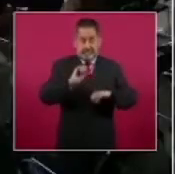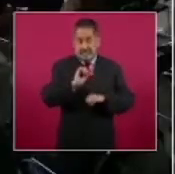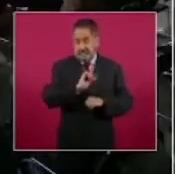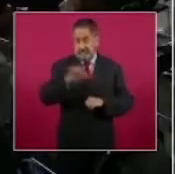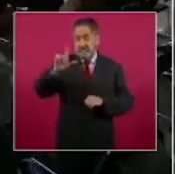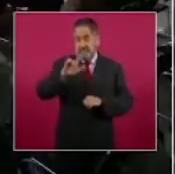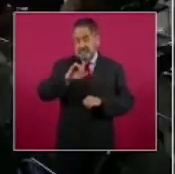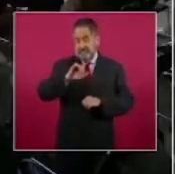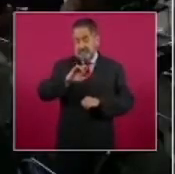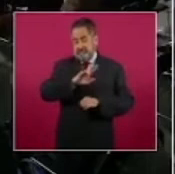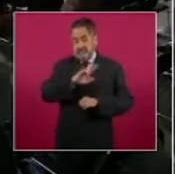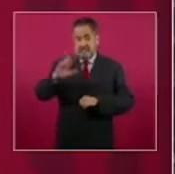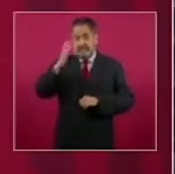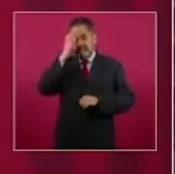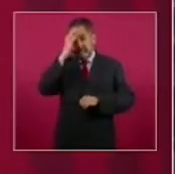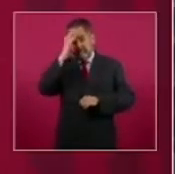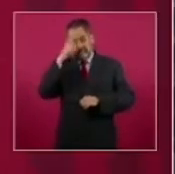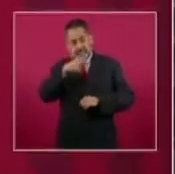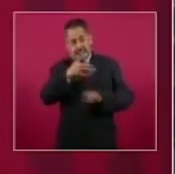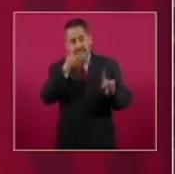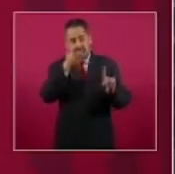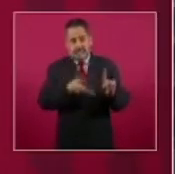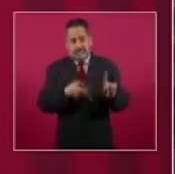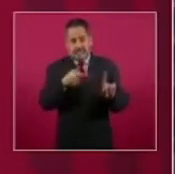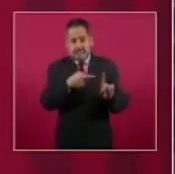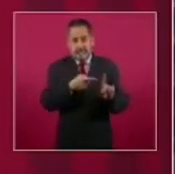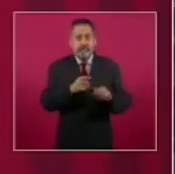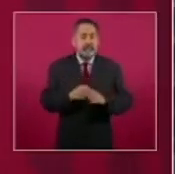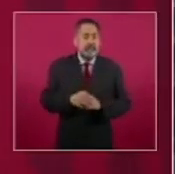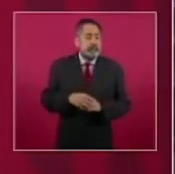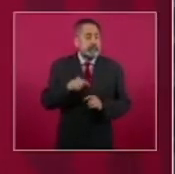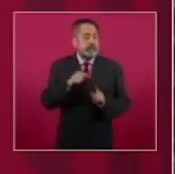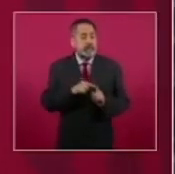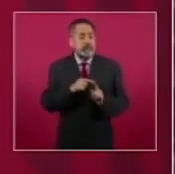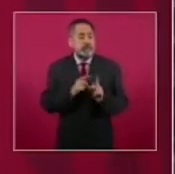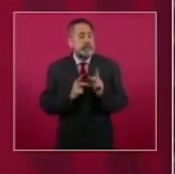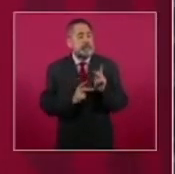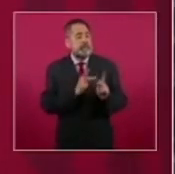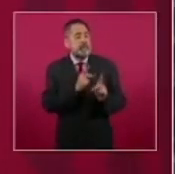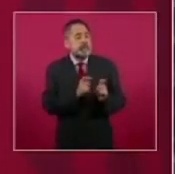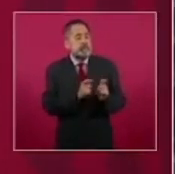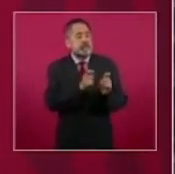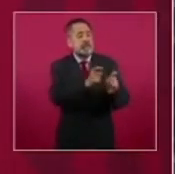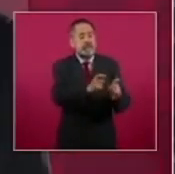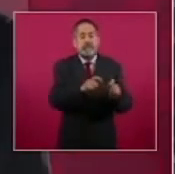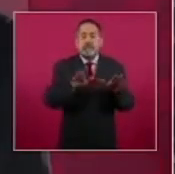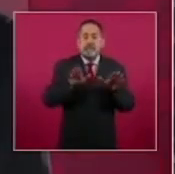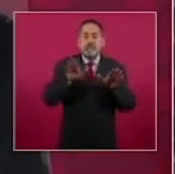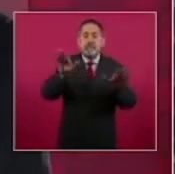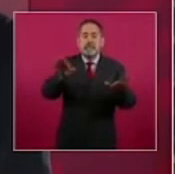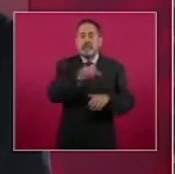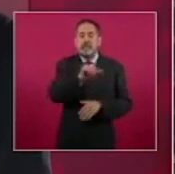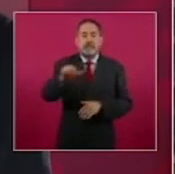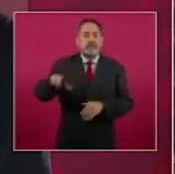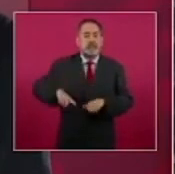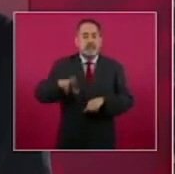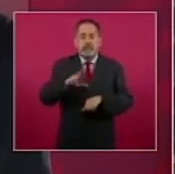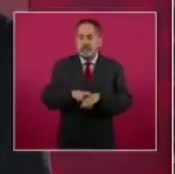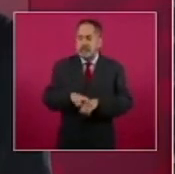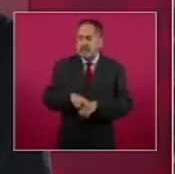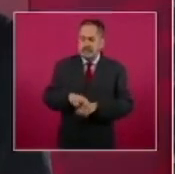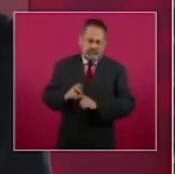claro que se investigara y que se investigue a fondo el caso de la mina, el